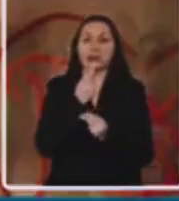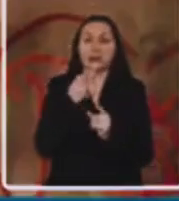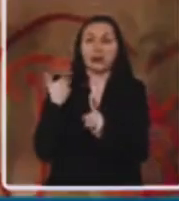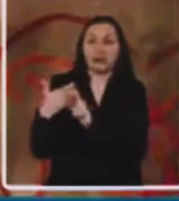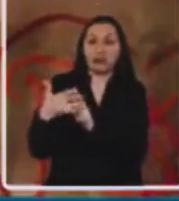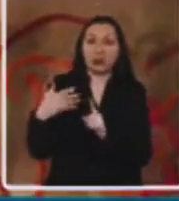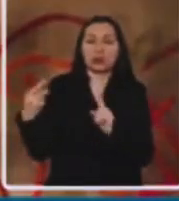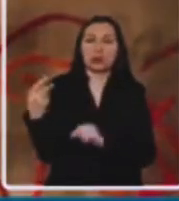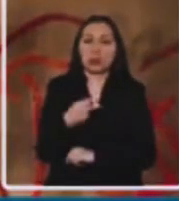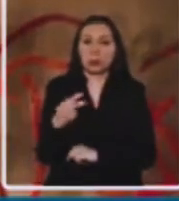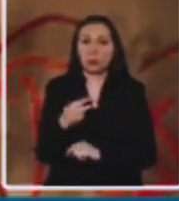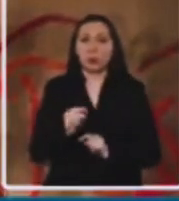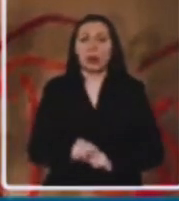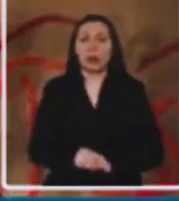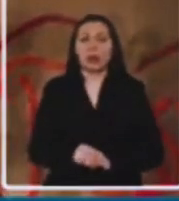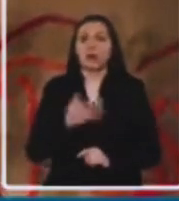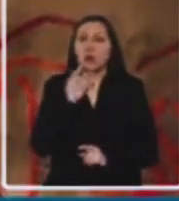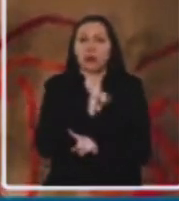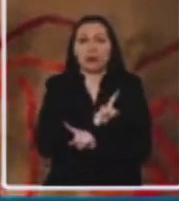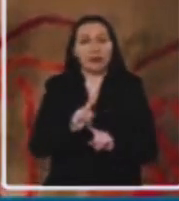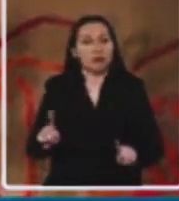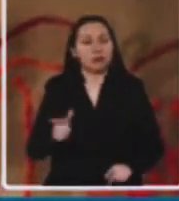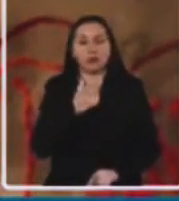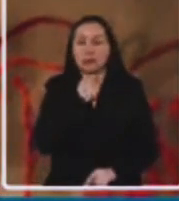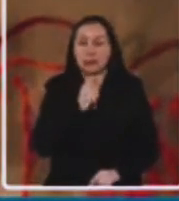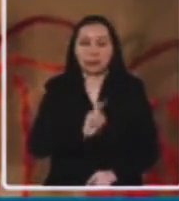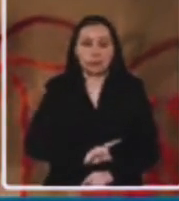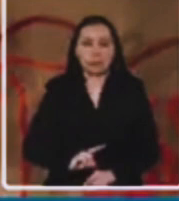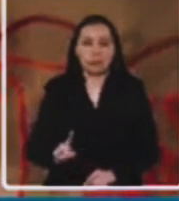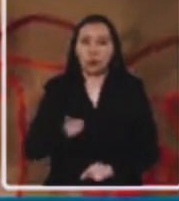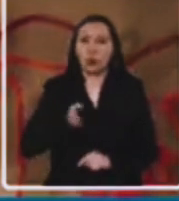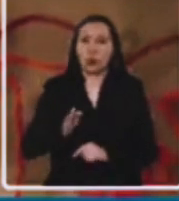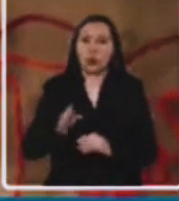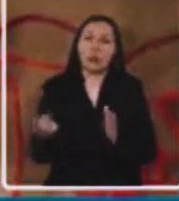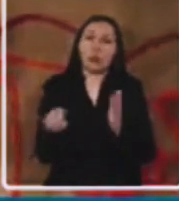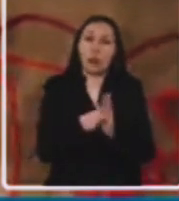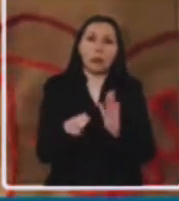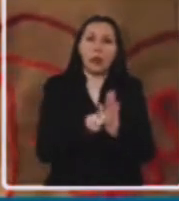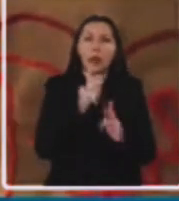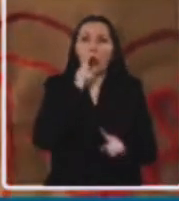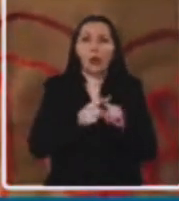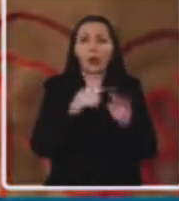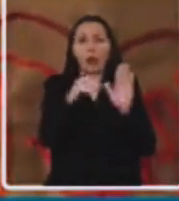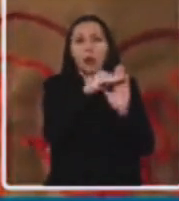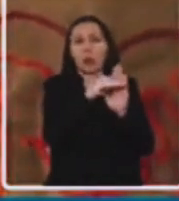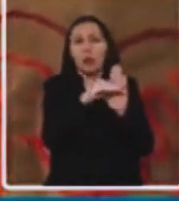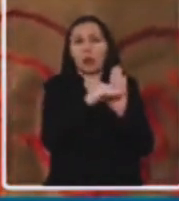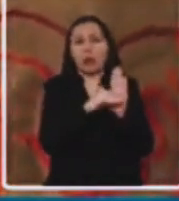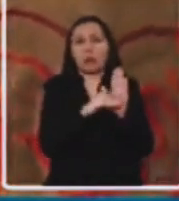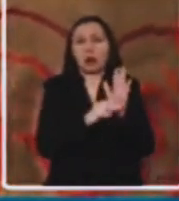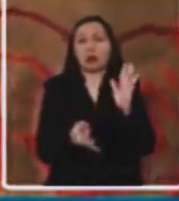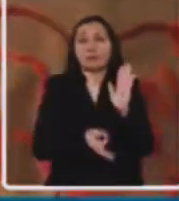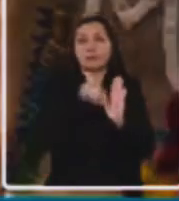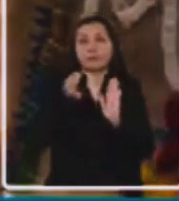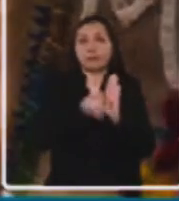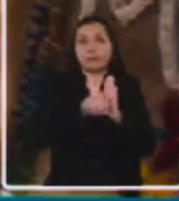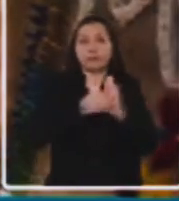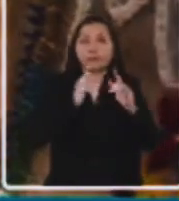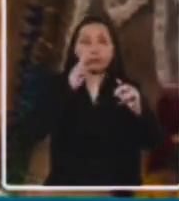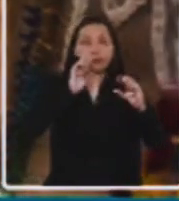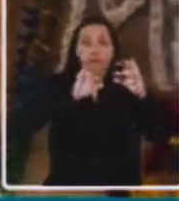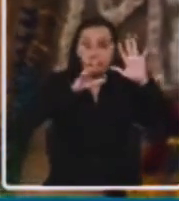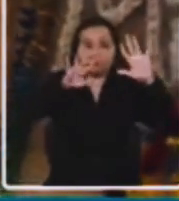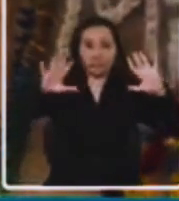a la violencia sexual, porque no queremos seguir sumando nombres a la arpillera que